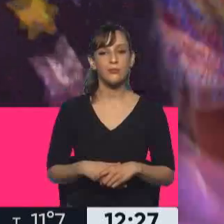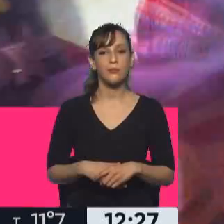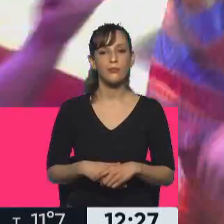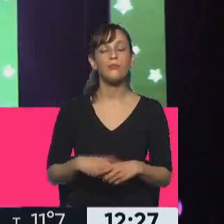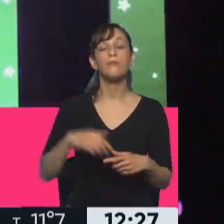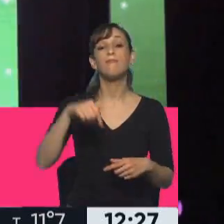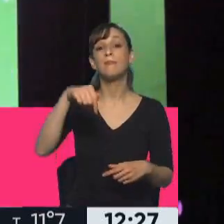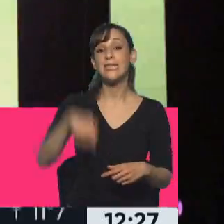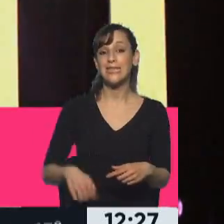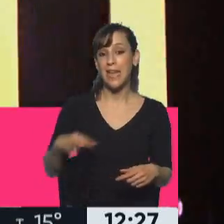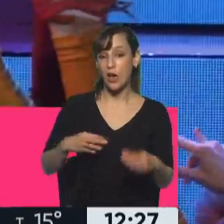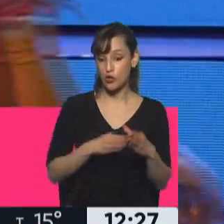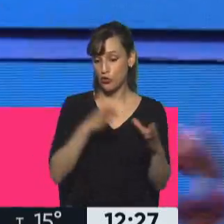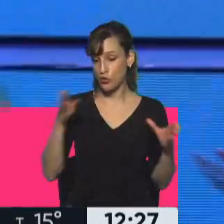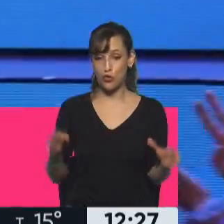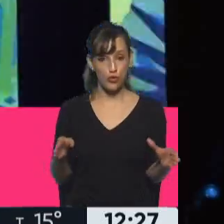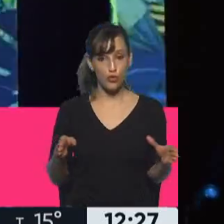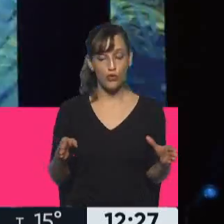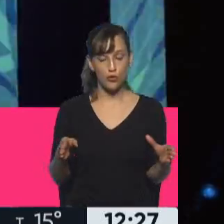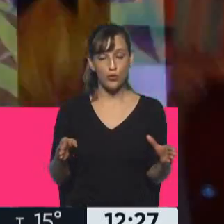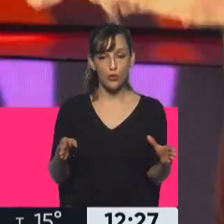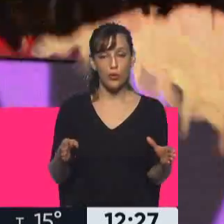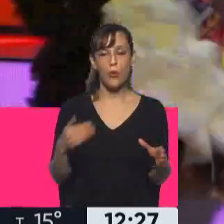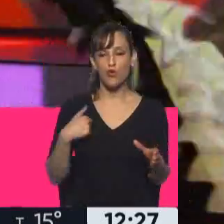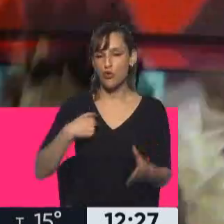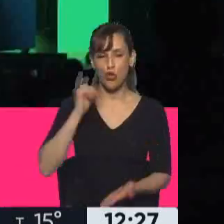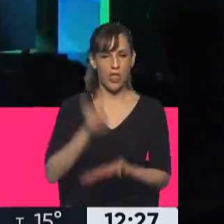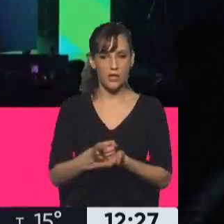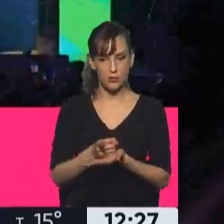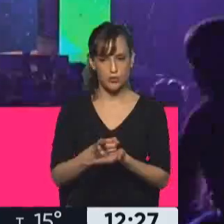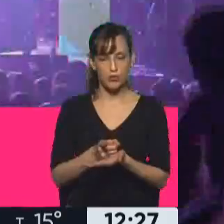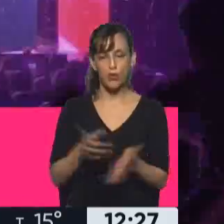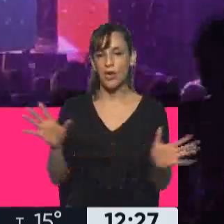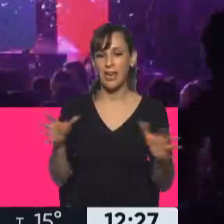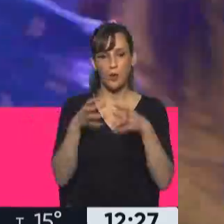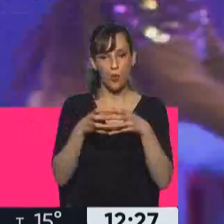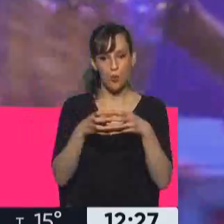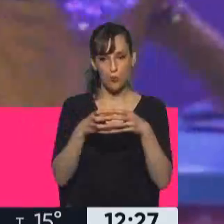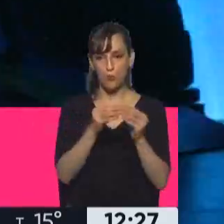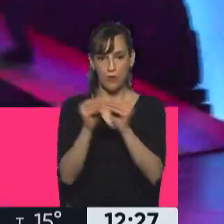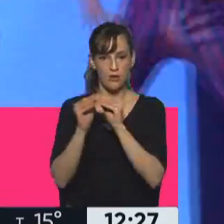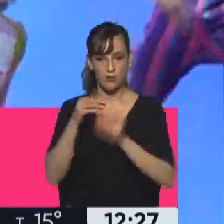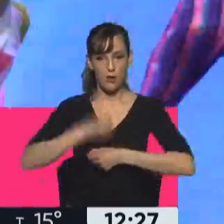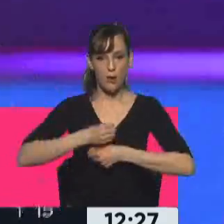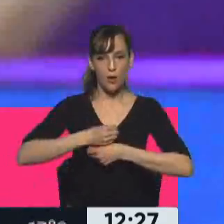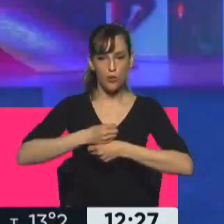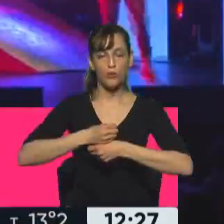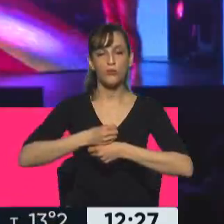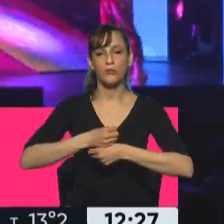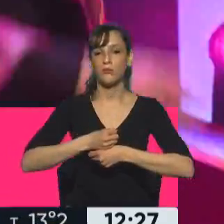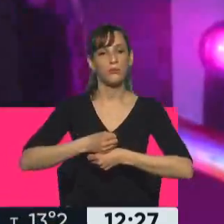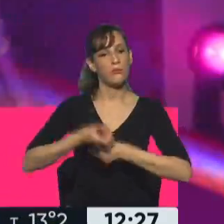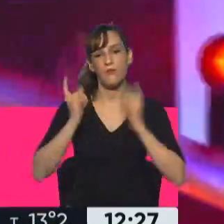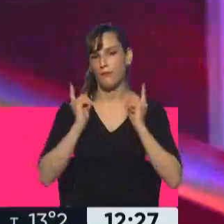Ahora, este año también fue una decisión, sobre todo mía y de todo mi equipo, de verdad, de corazón, de poder seguir